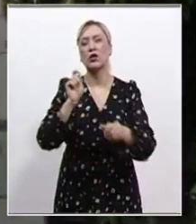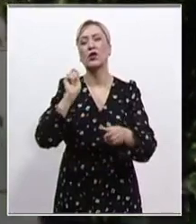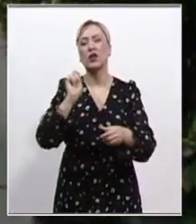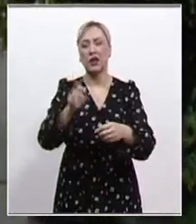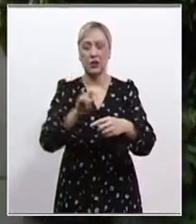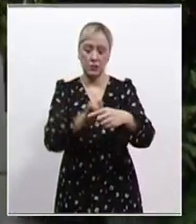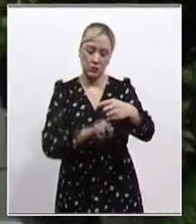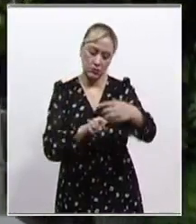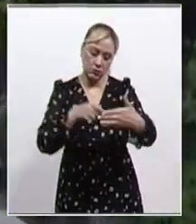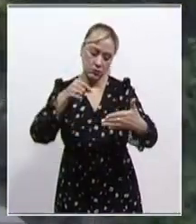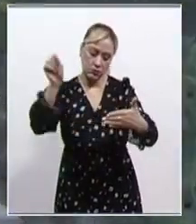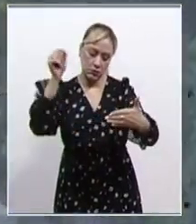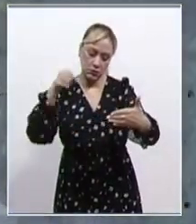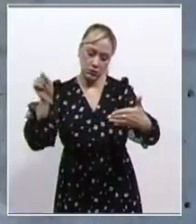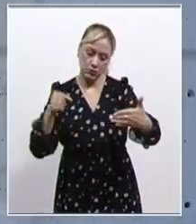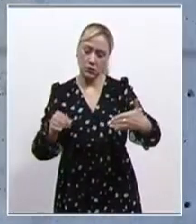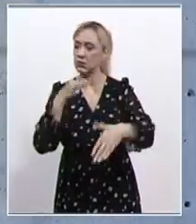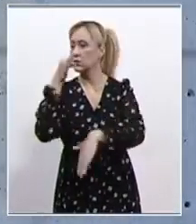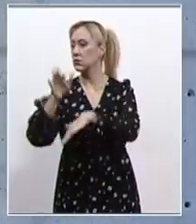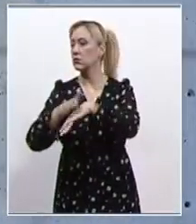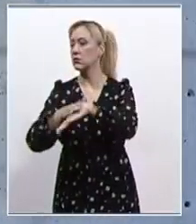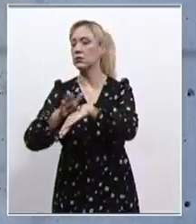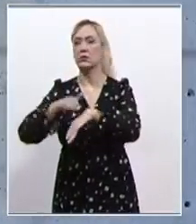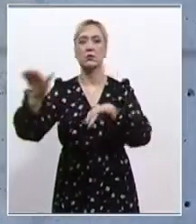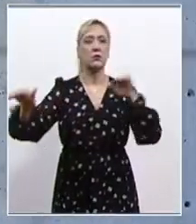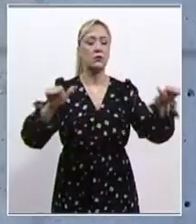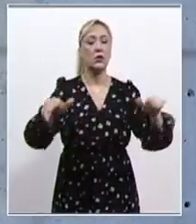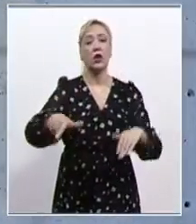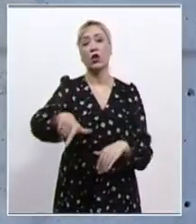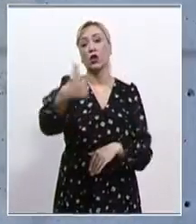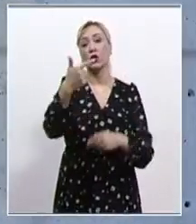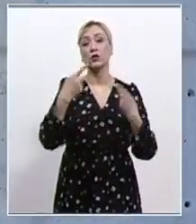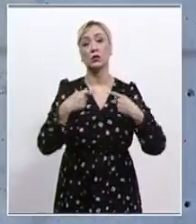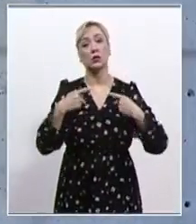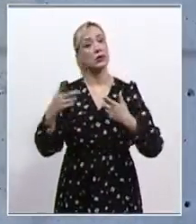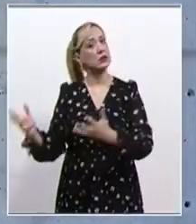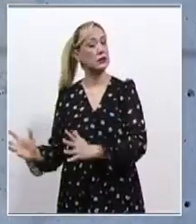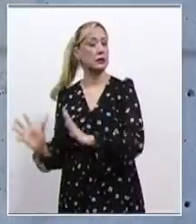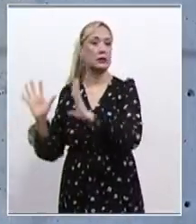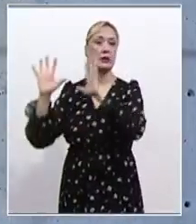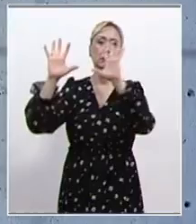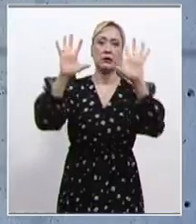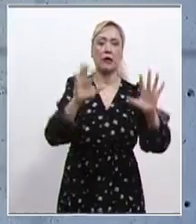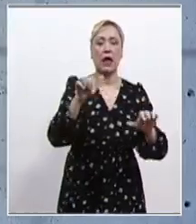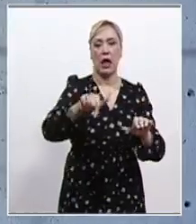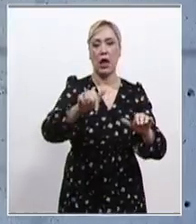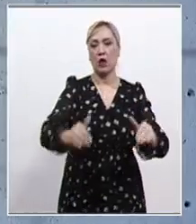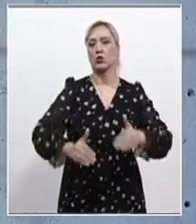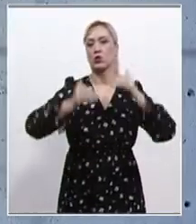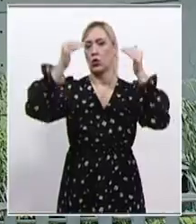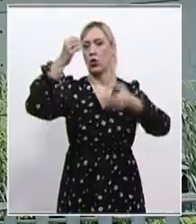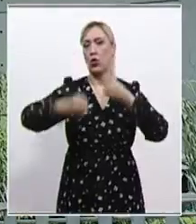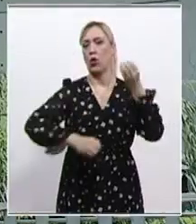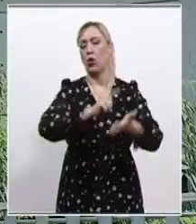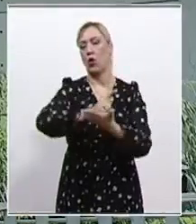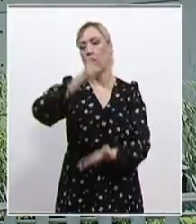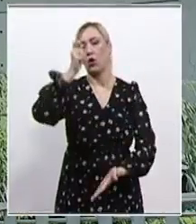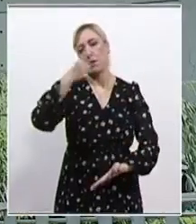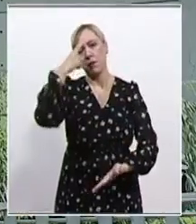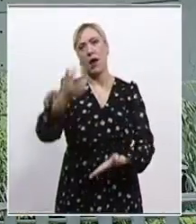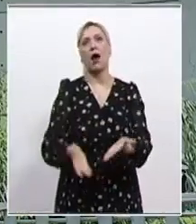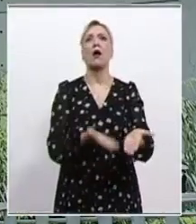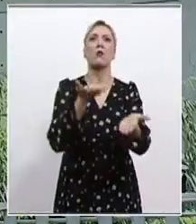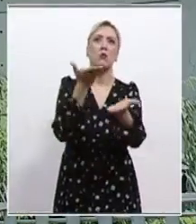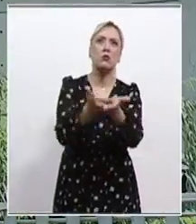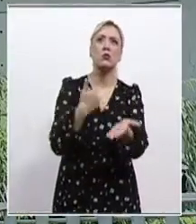la lista de los 12 aspirantes seleccionados, quienes comparecerán ante el Pleno con el fin de presentar sus propuestas y para ser